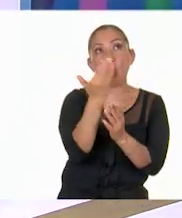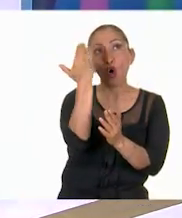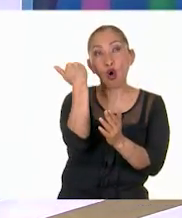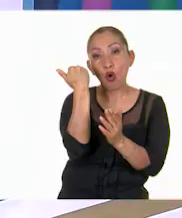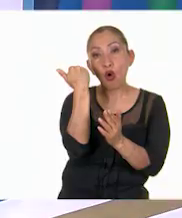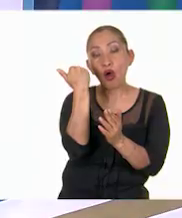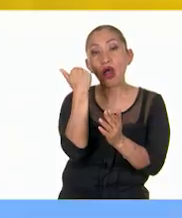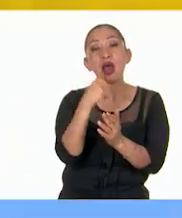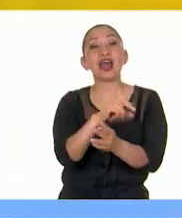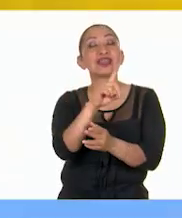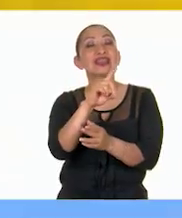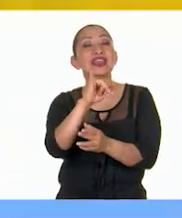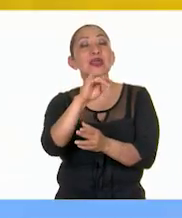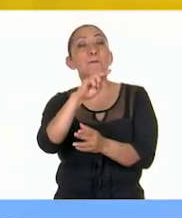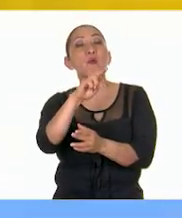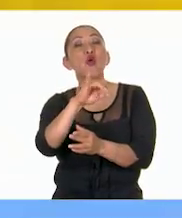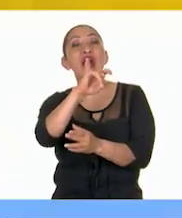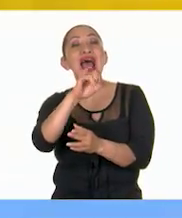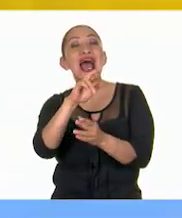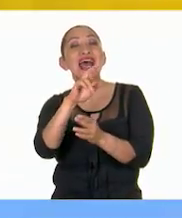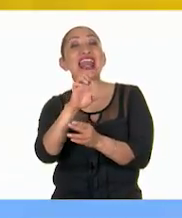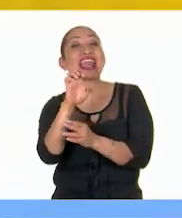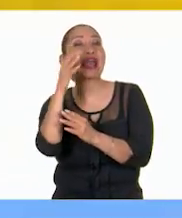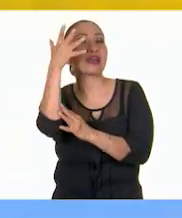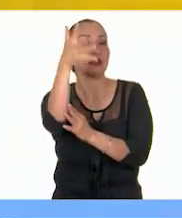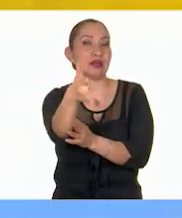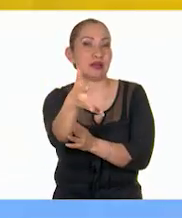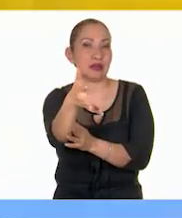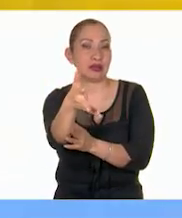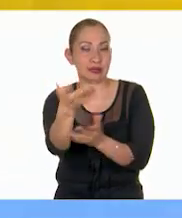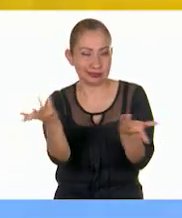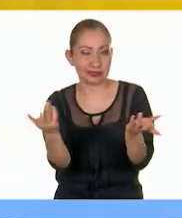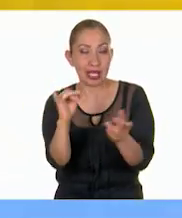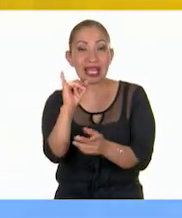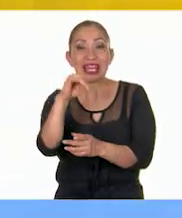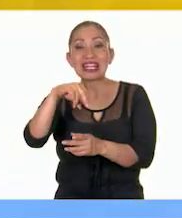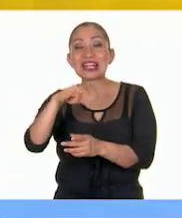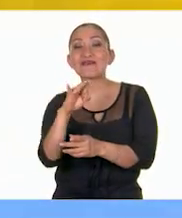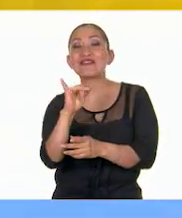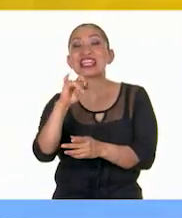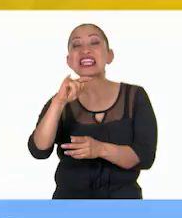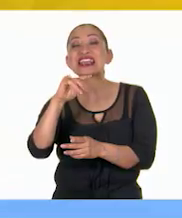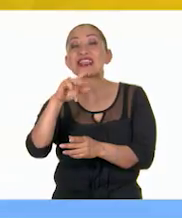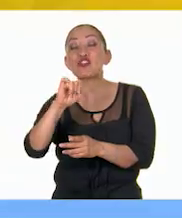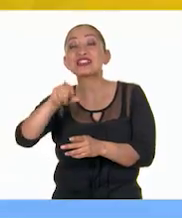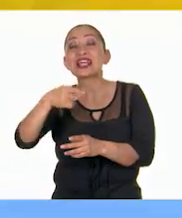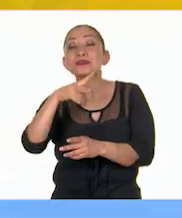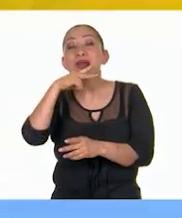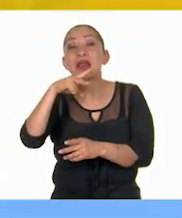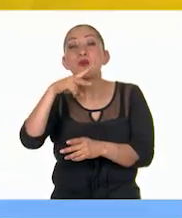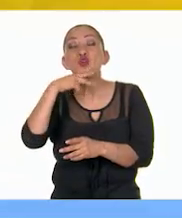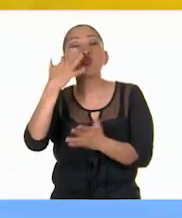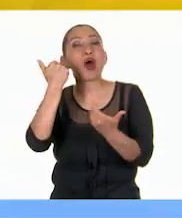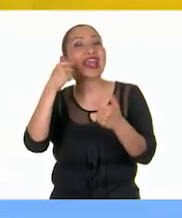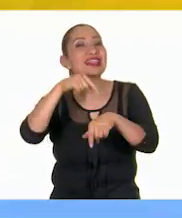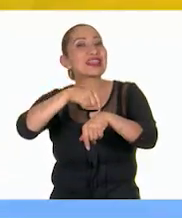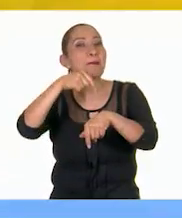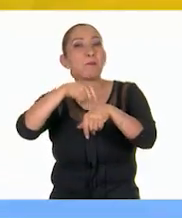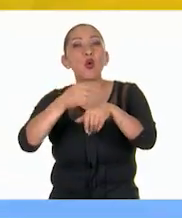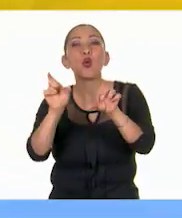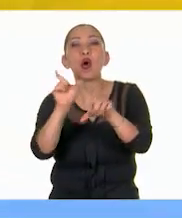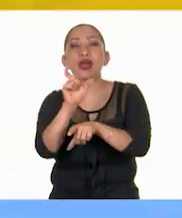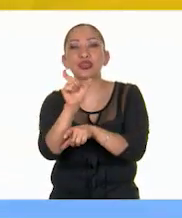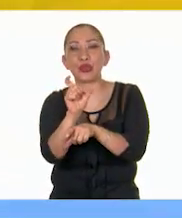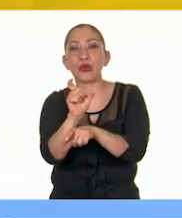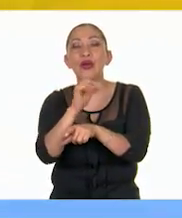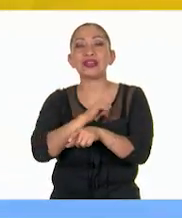futuro. Muy bien, María. Los infinitivos son verbos sin tiempo definido y terminan